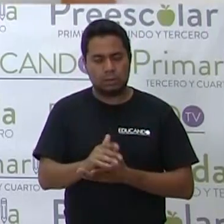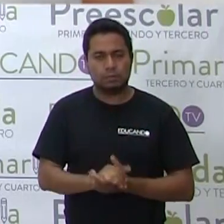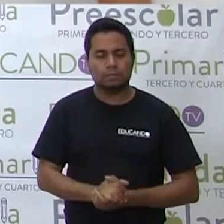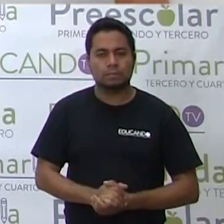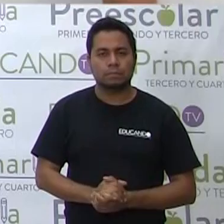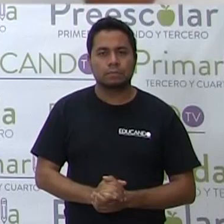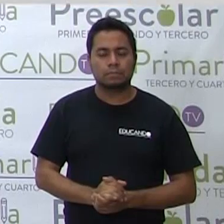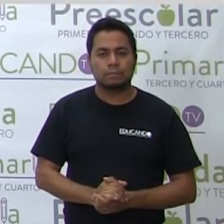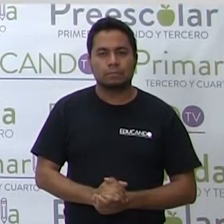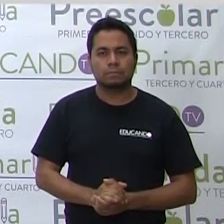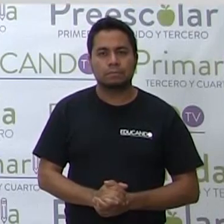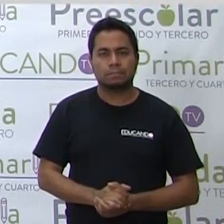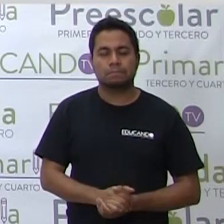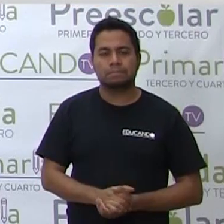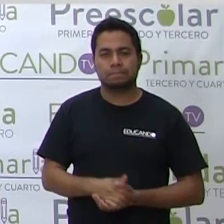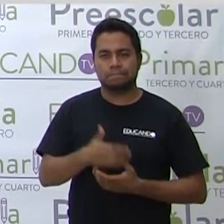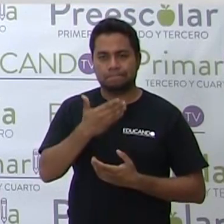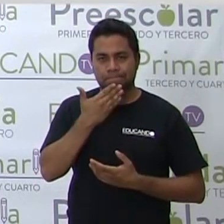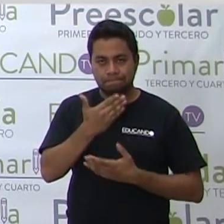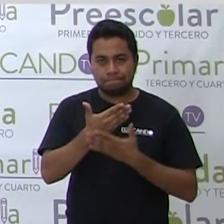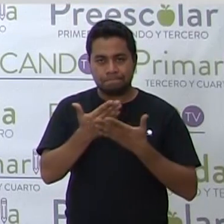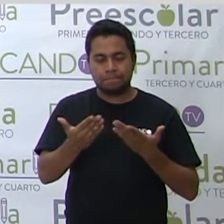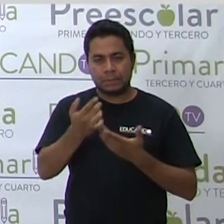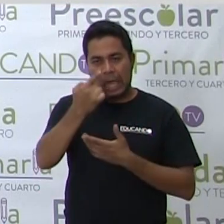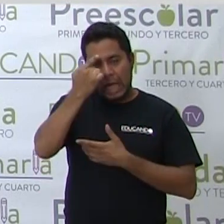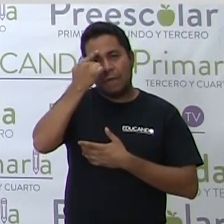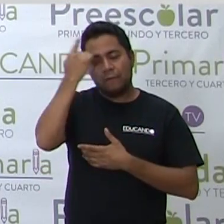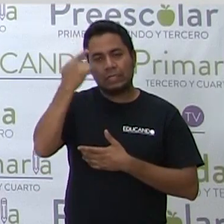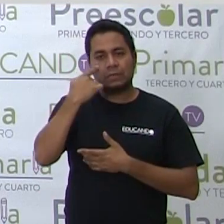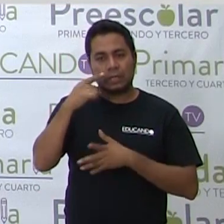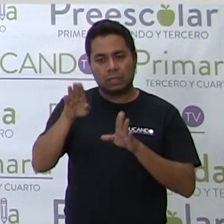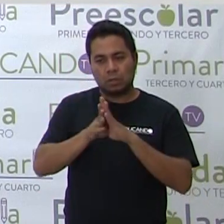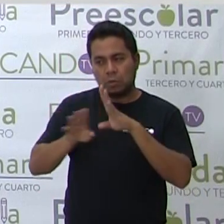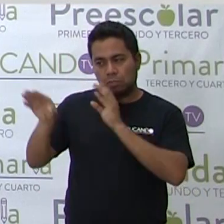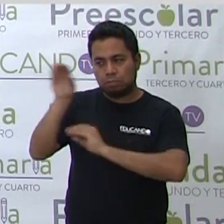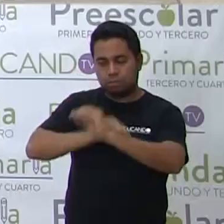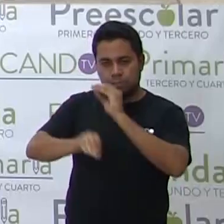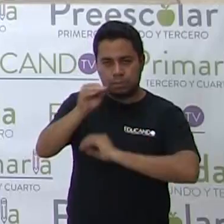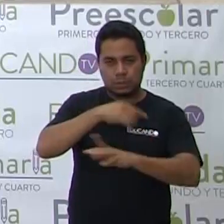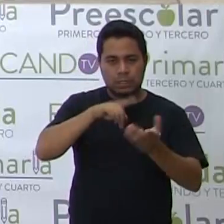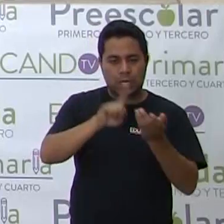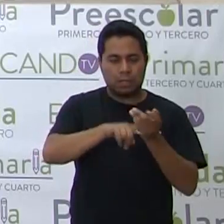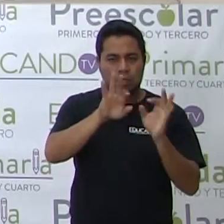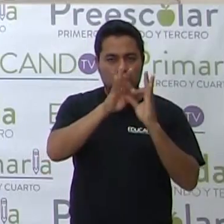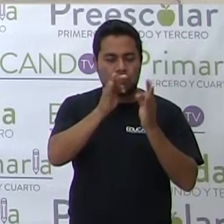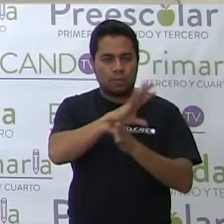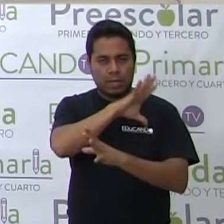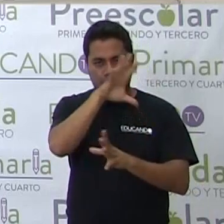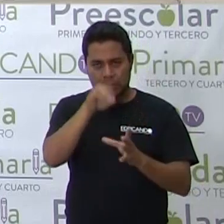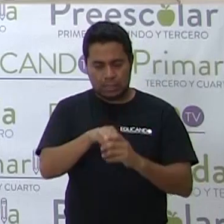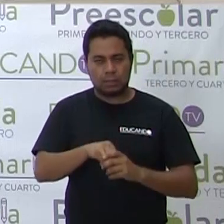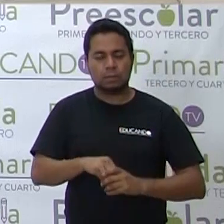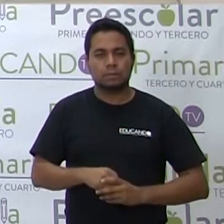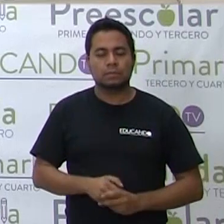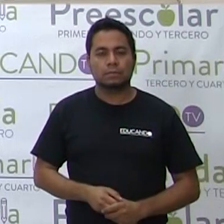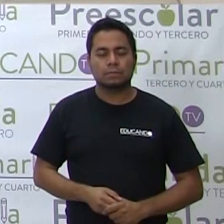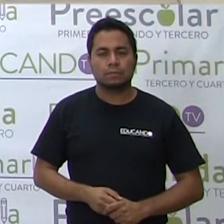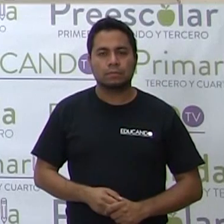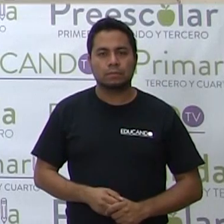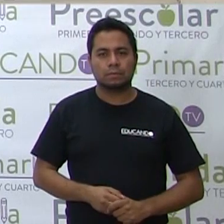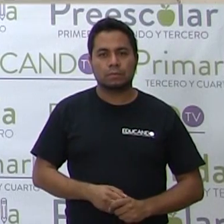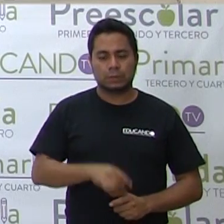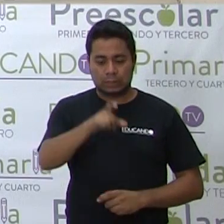10 Ahora fácil vamos a sustituirlo en la fórmula general